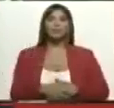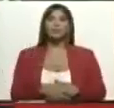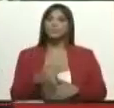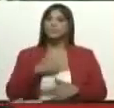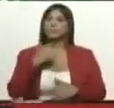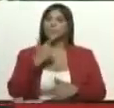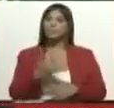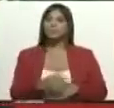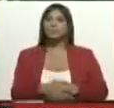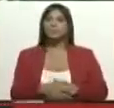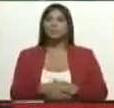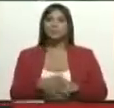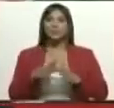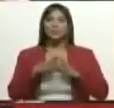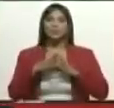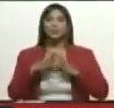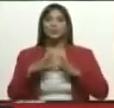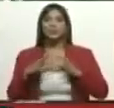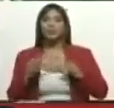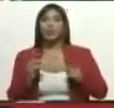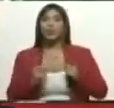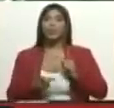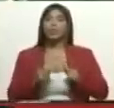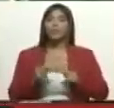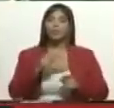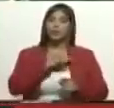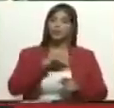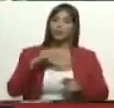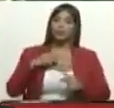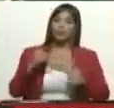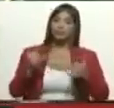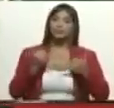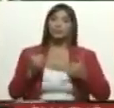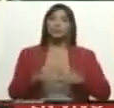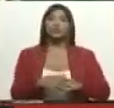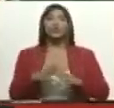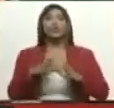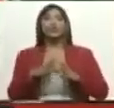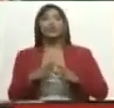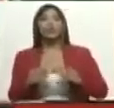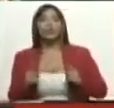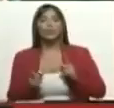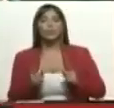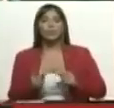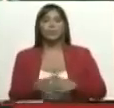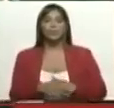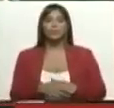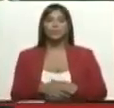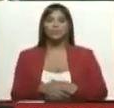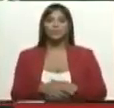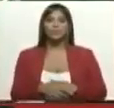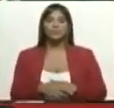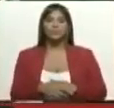diciendo, todo depende de nosotros, todo depende de nosotros.